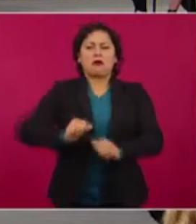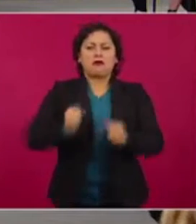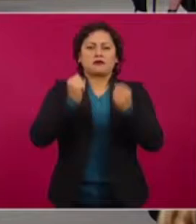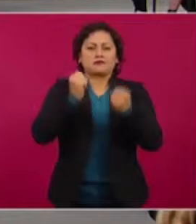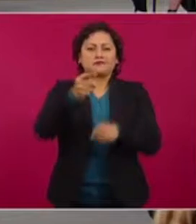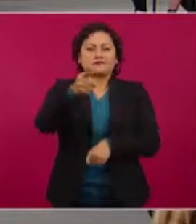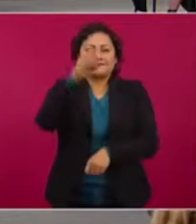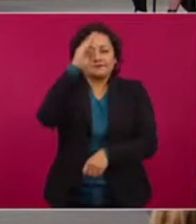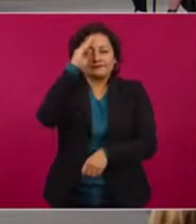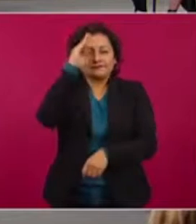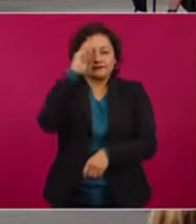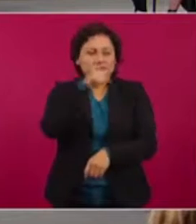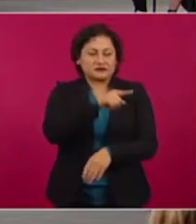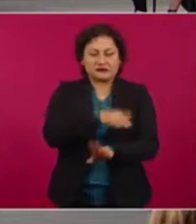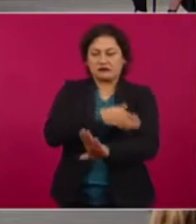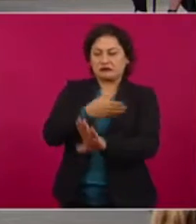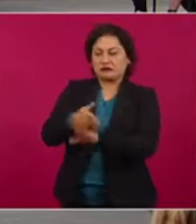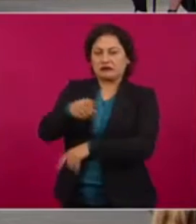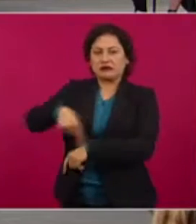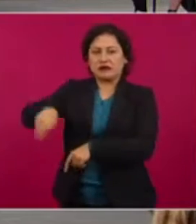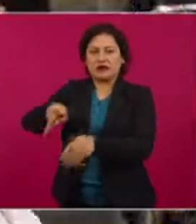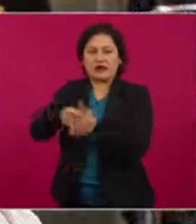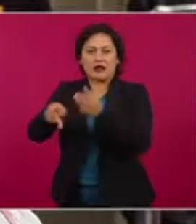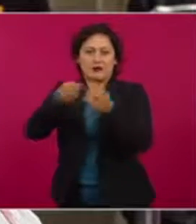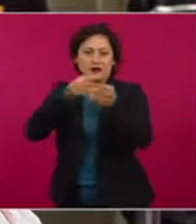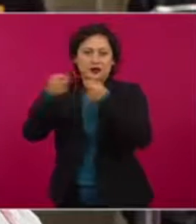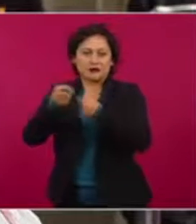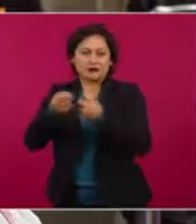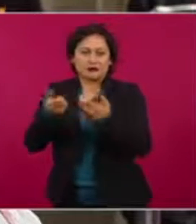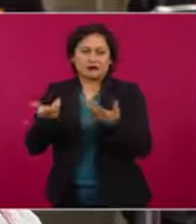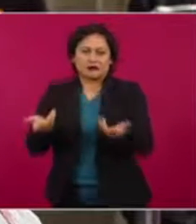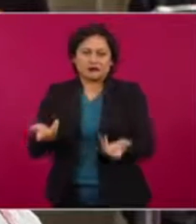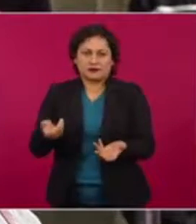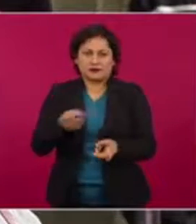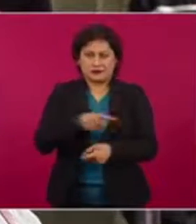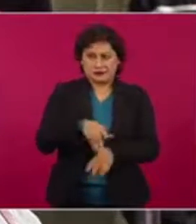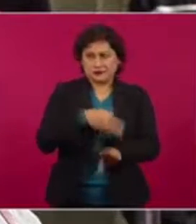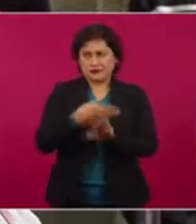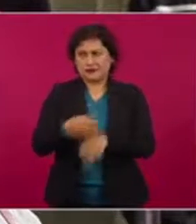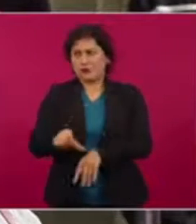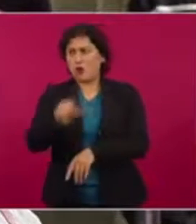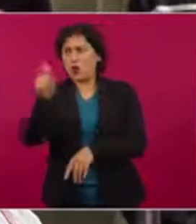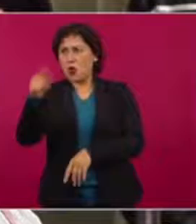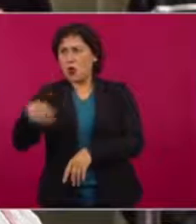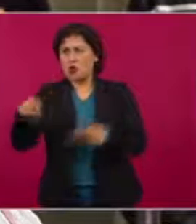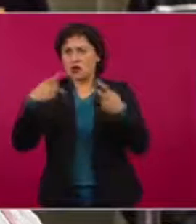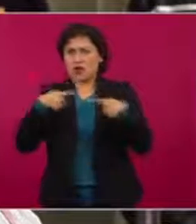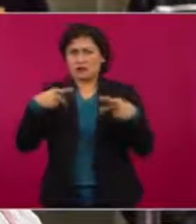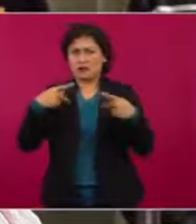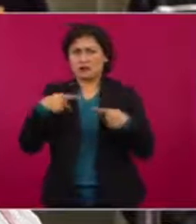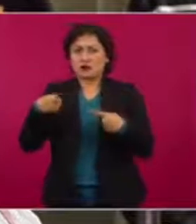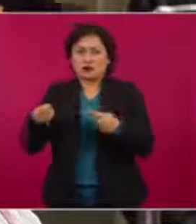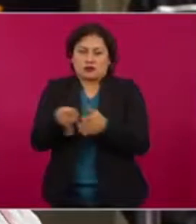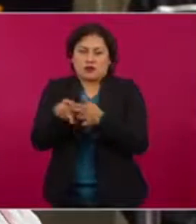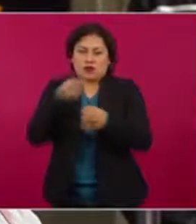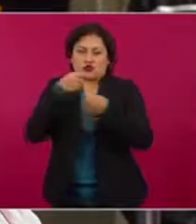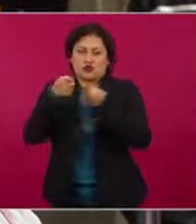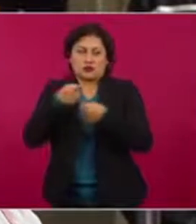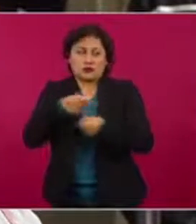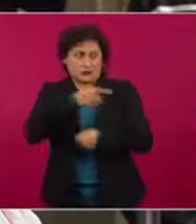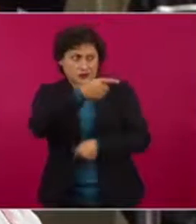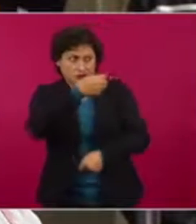pues imagínense si no son capaces de agredir a otro tipo de personas que no tienen algún tipo de foro para poder expresarlo,